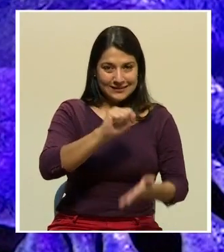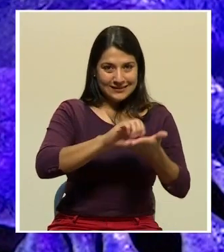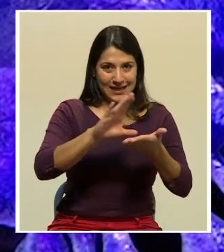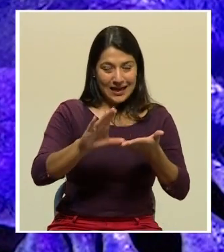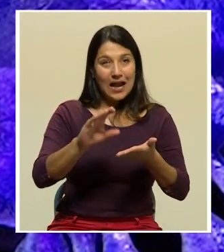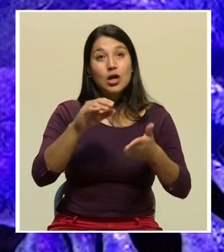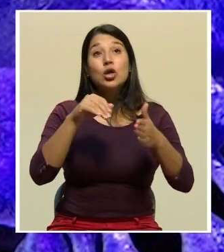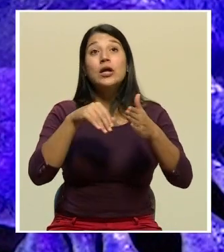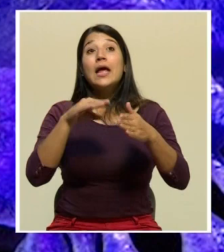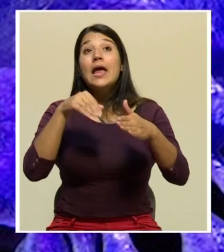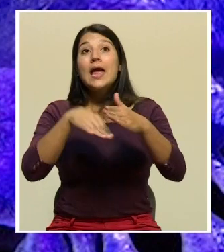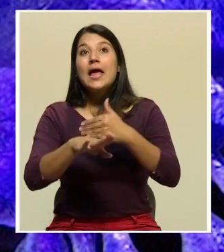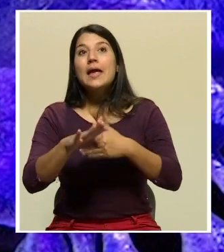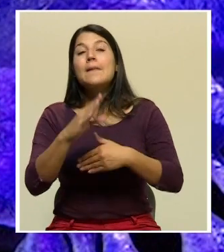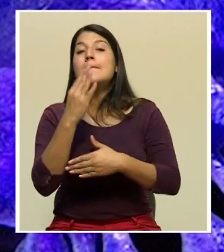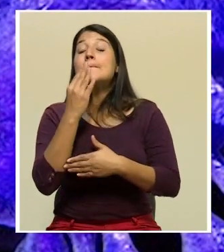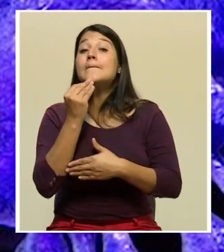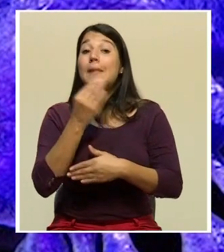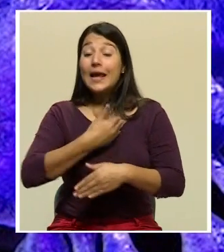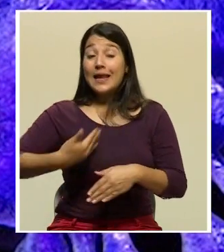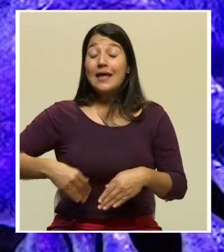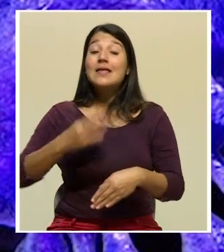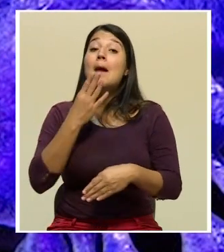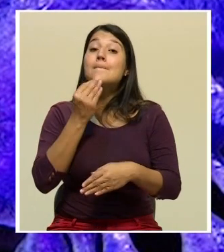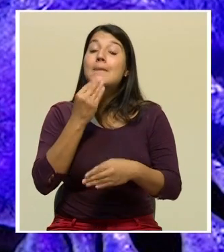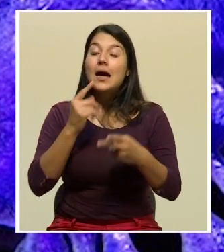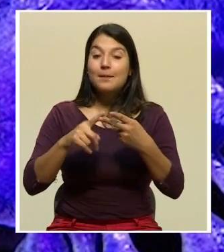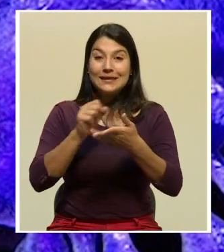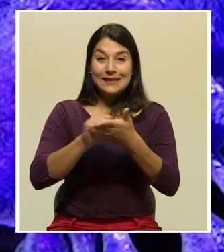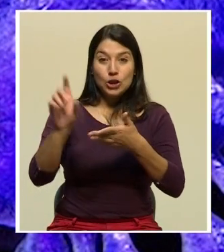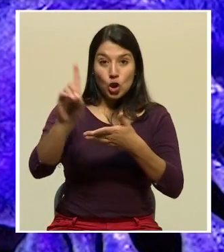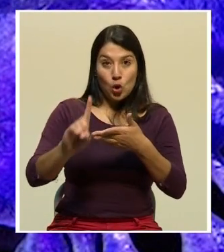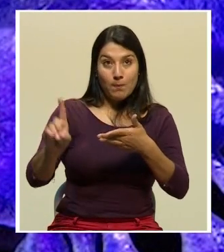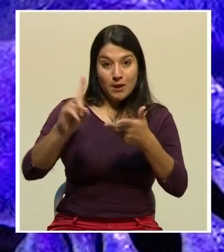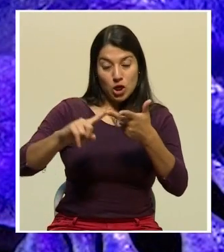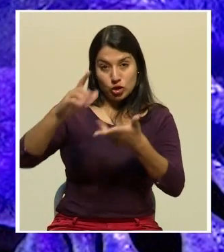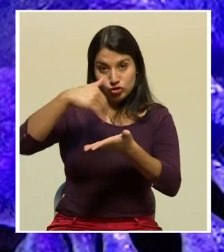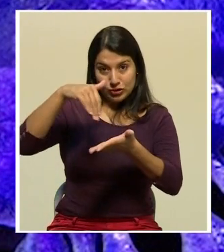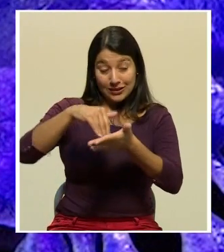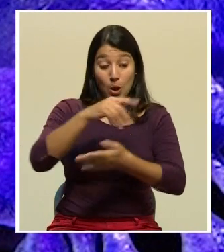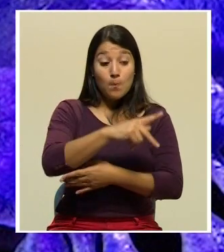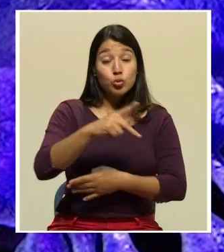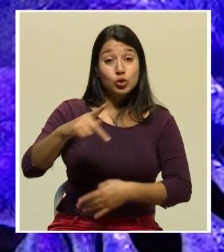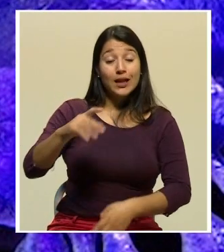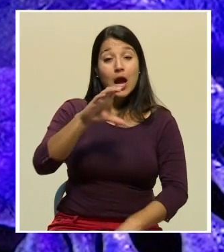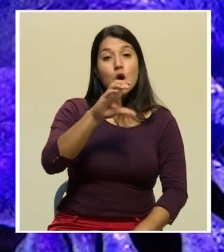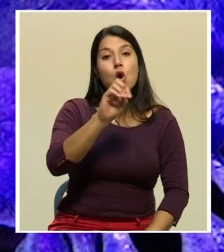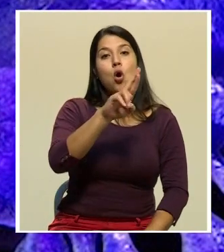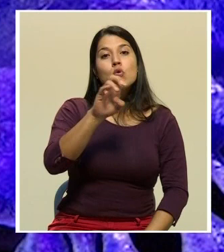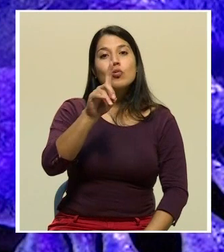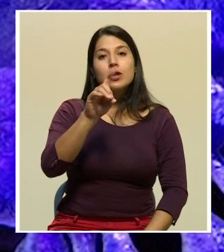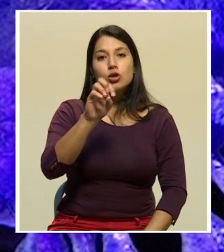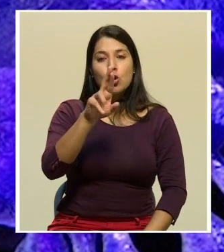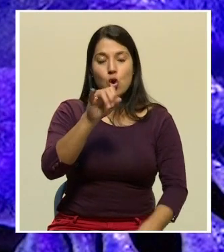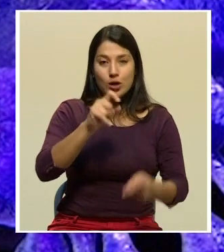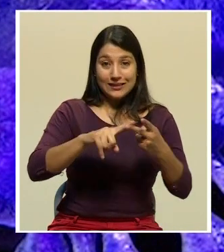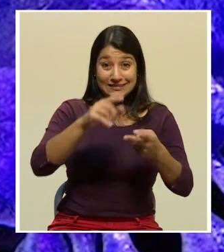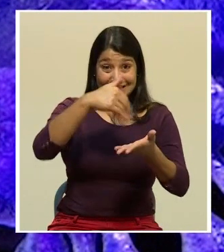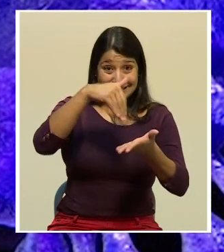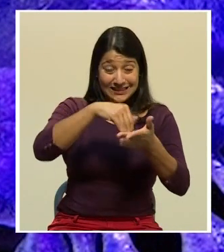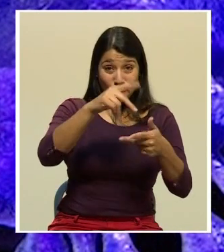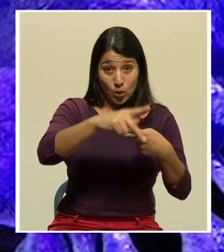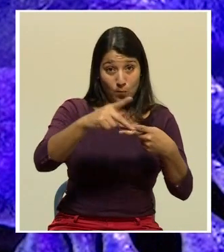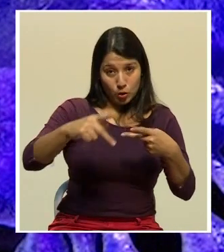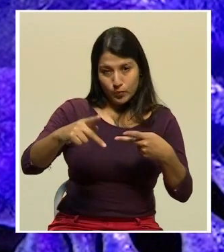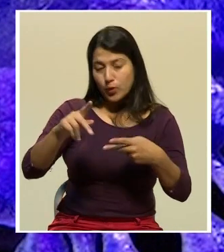Central, Santo Domingo y Barba. En Punta Arenas, Corredores, el Cantón Central de Punta Arenas, salvo los distritos